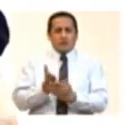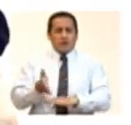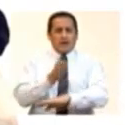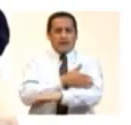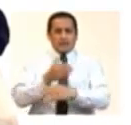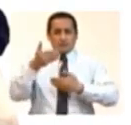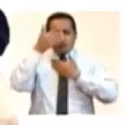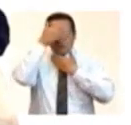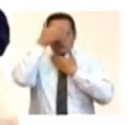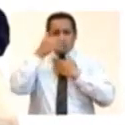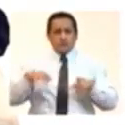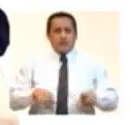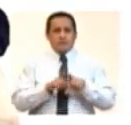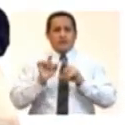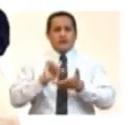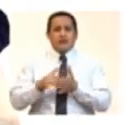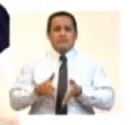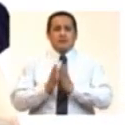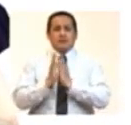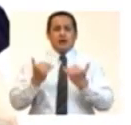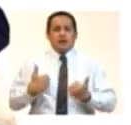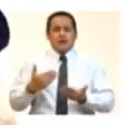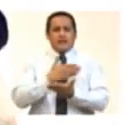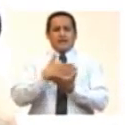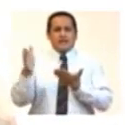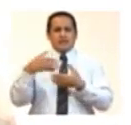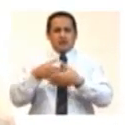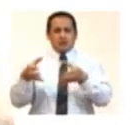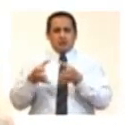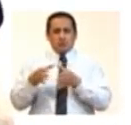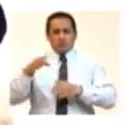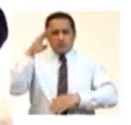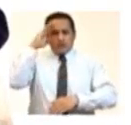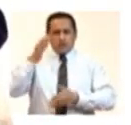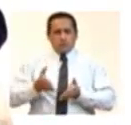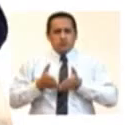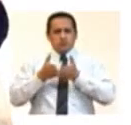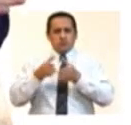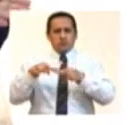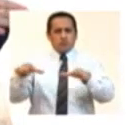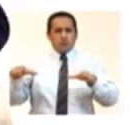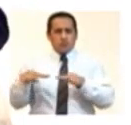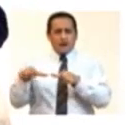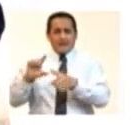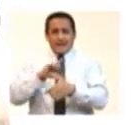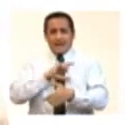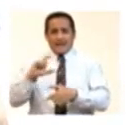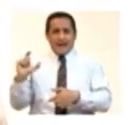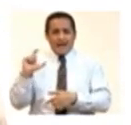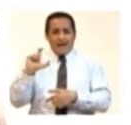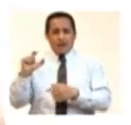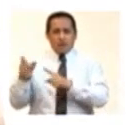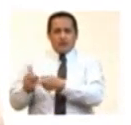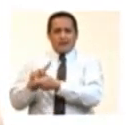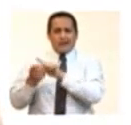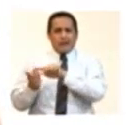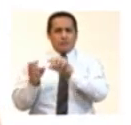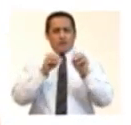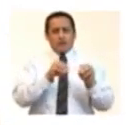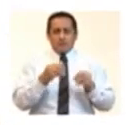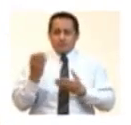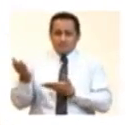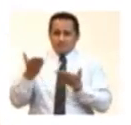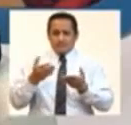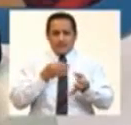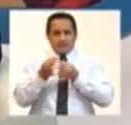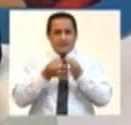por terrorismo, quienes pedían irse del centro de la base naval hacia un establecimiento ordinario. Bienvenido,